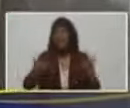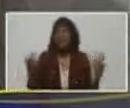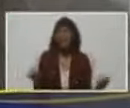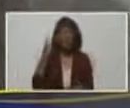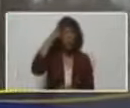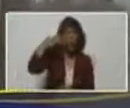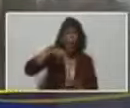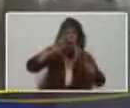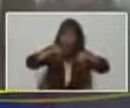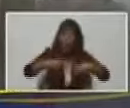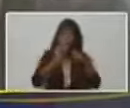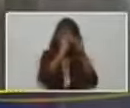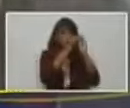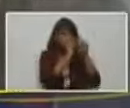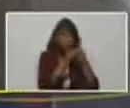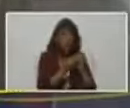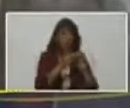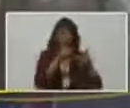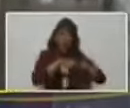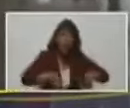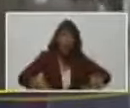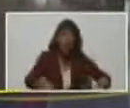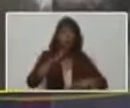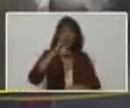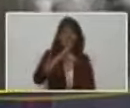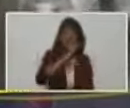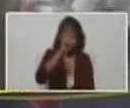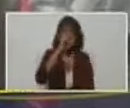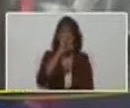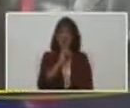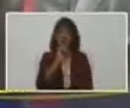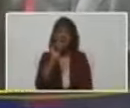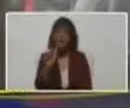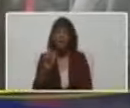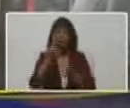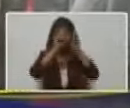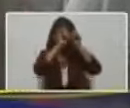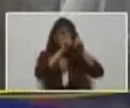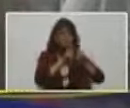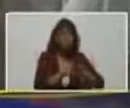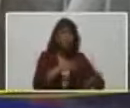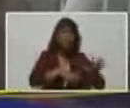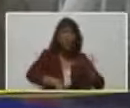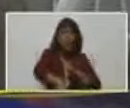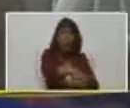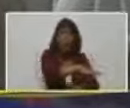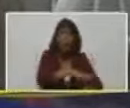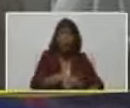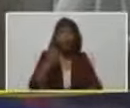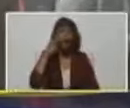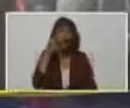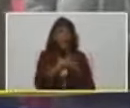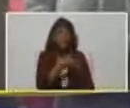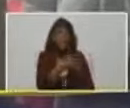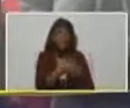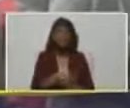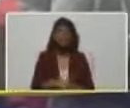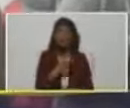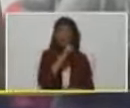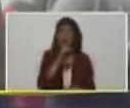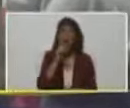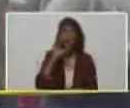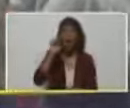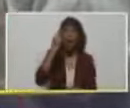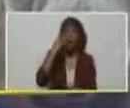la rehabilitación integral a este Centro de Diagnóstico Integral, este CDI Agustín